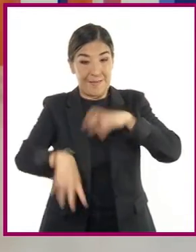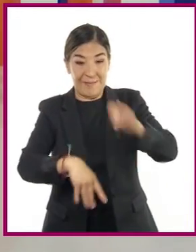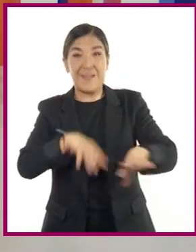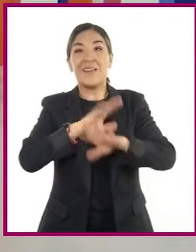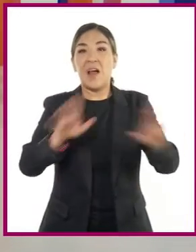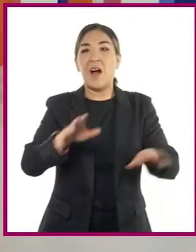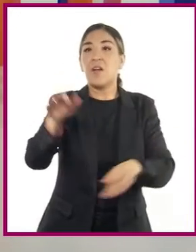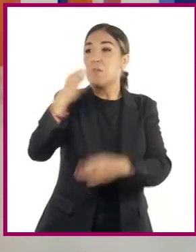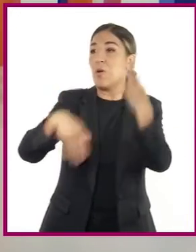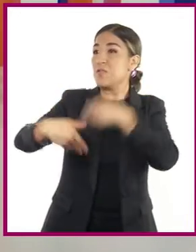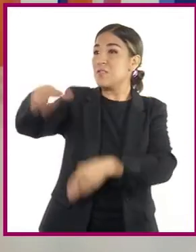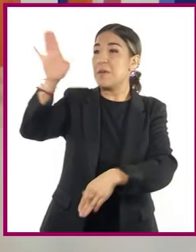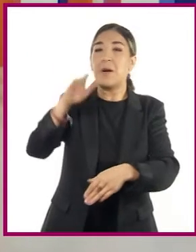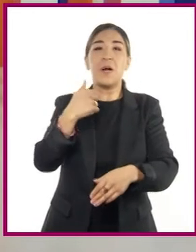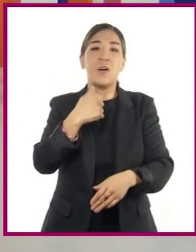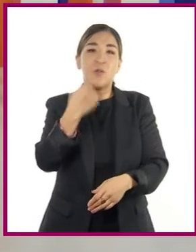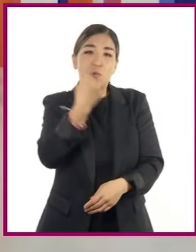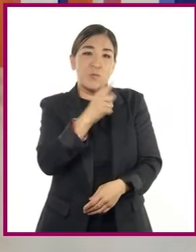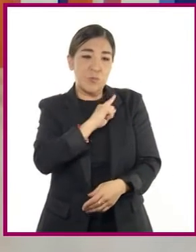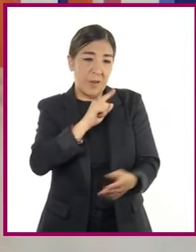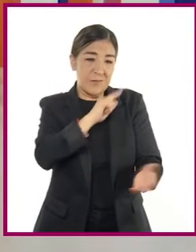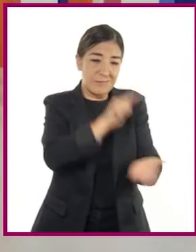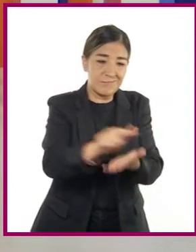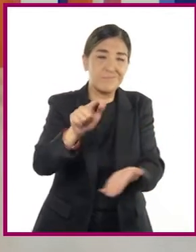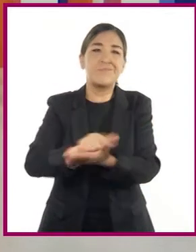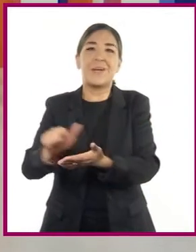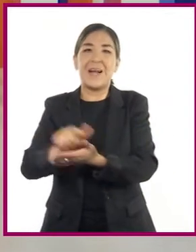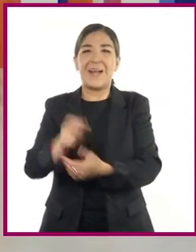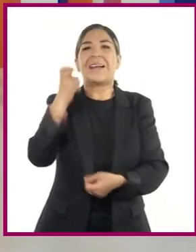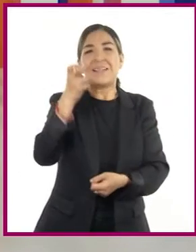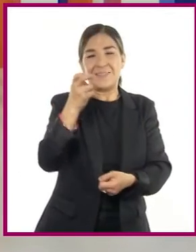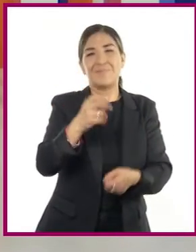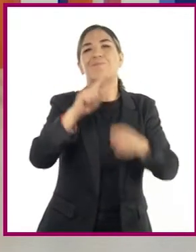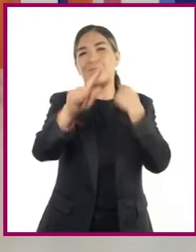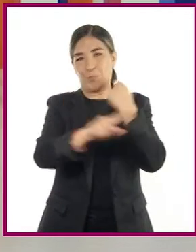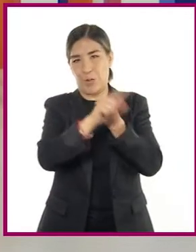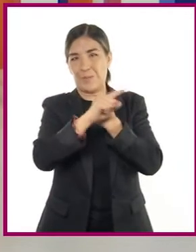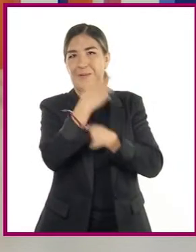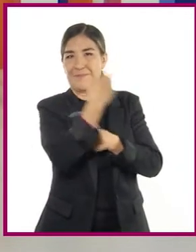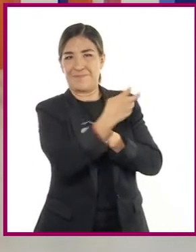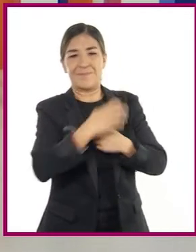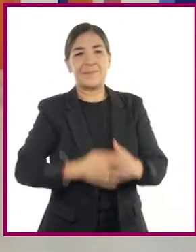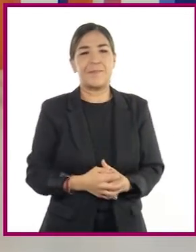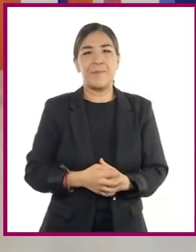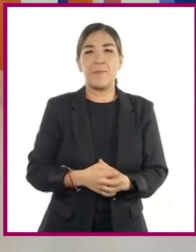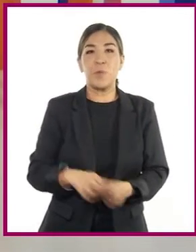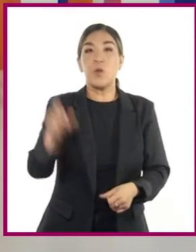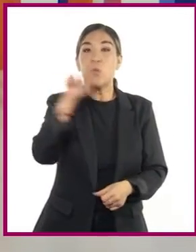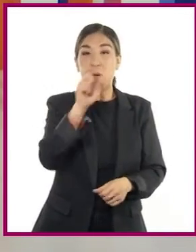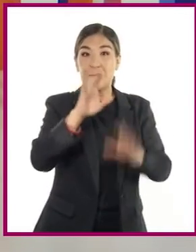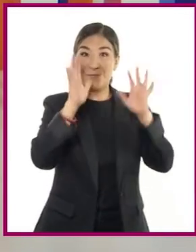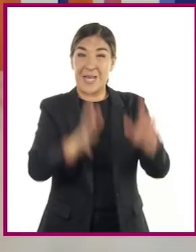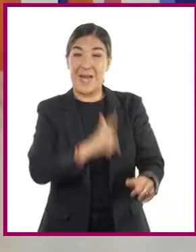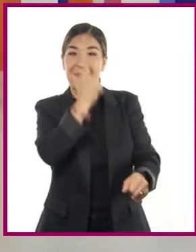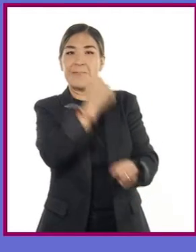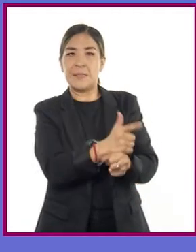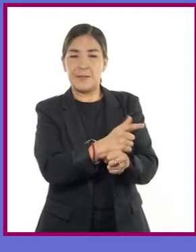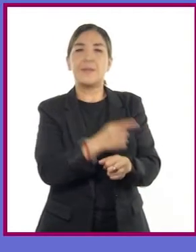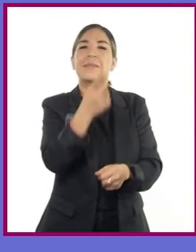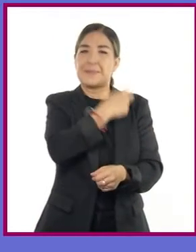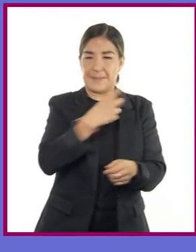solo recogiendo. Ese sería nuestro conflicto. Una vez que lo identificamos, vamos a